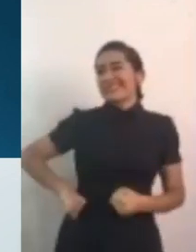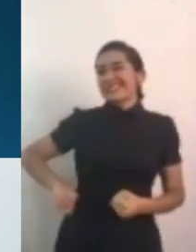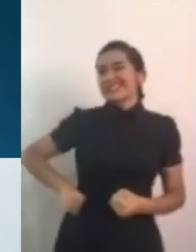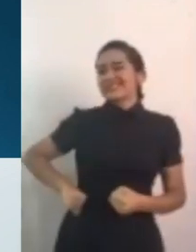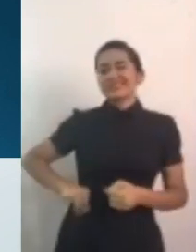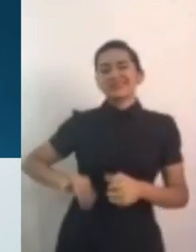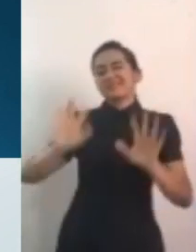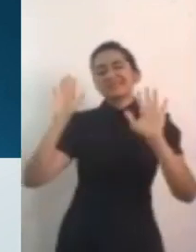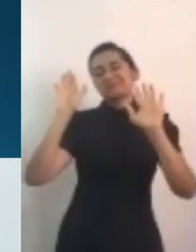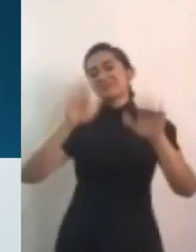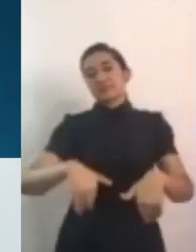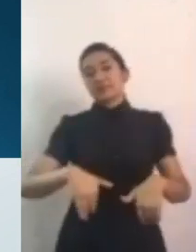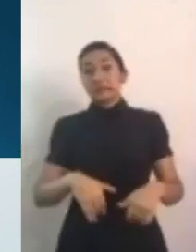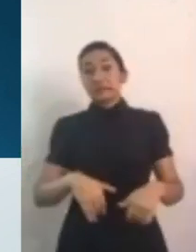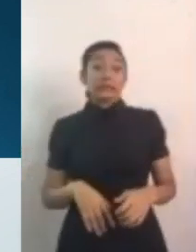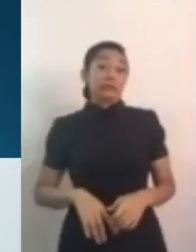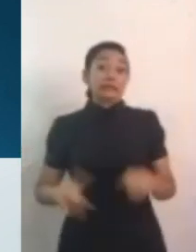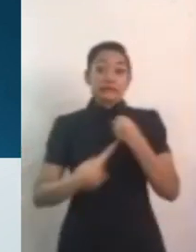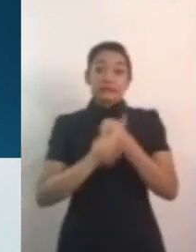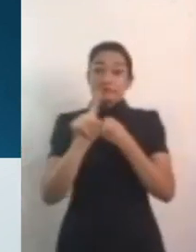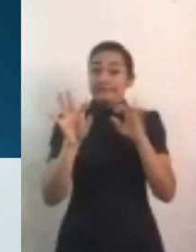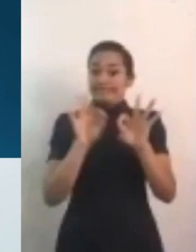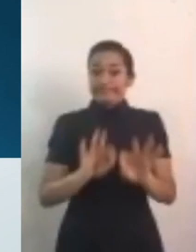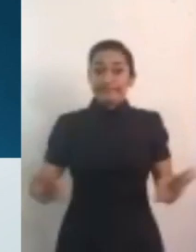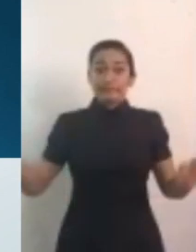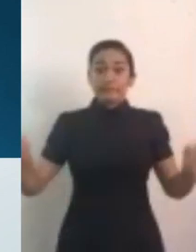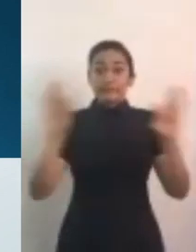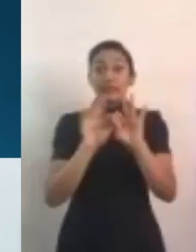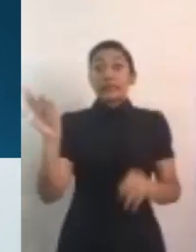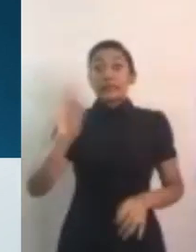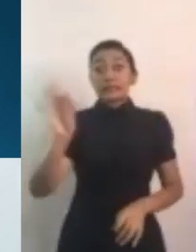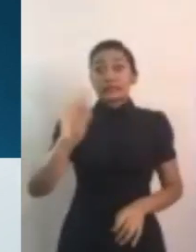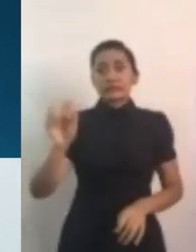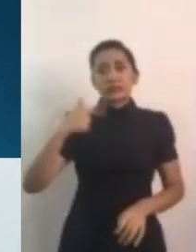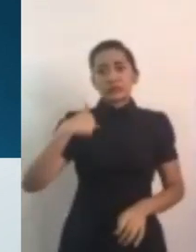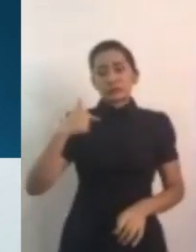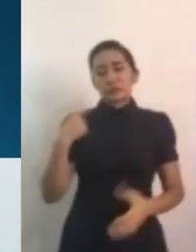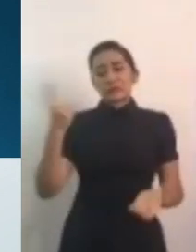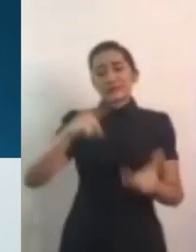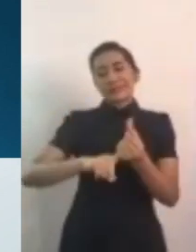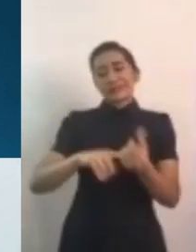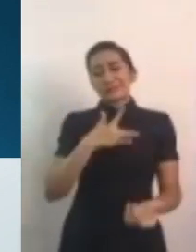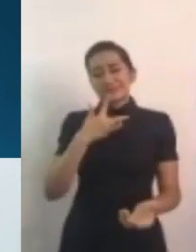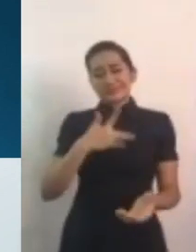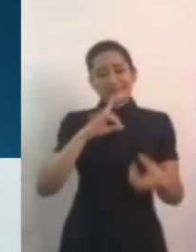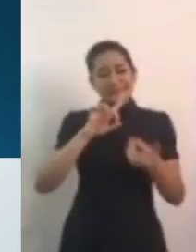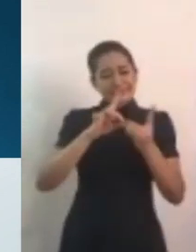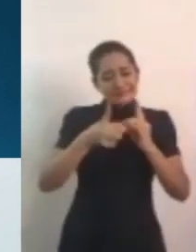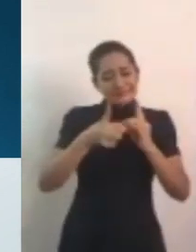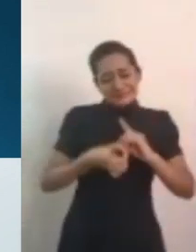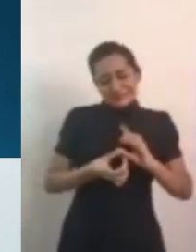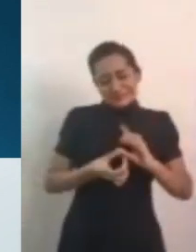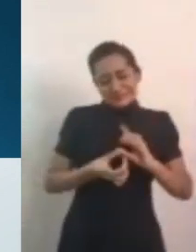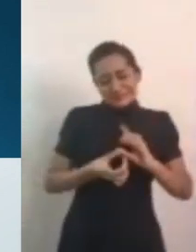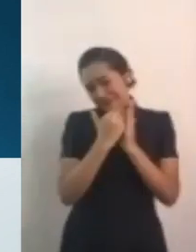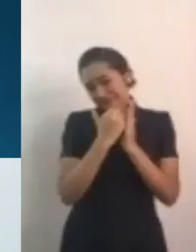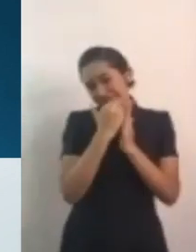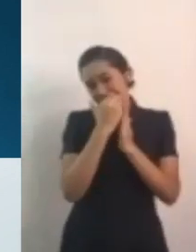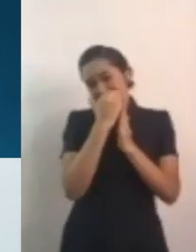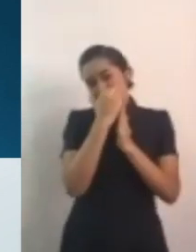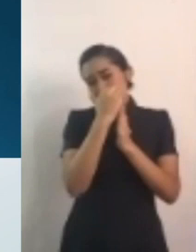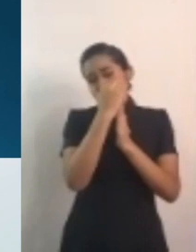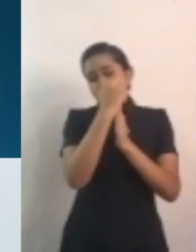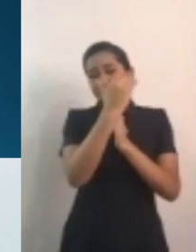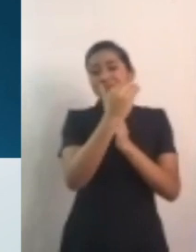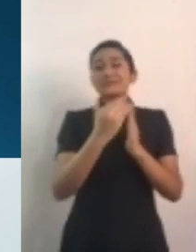importante porque cuando se incrementan los síntomas de depresión, se incrementa esta desactivación conductual